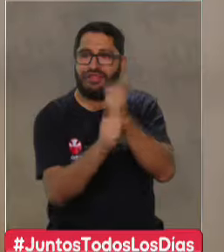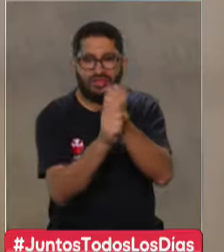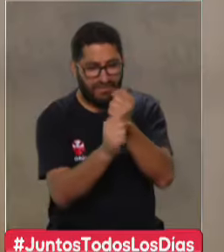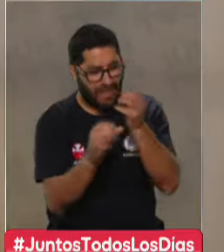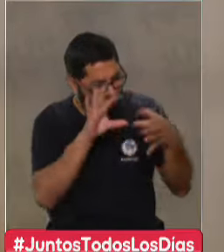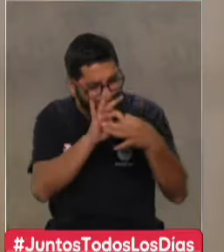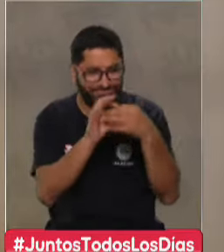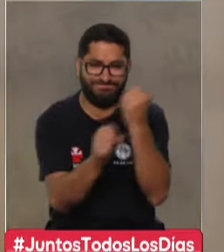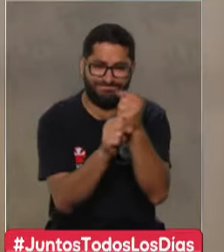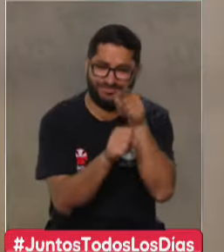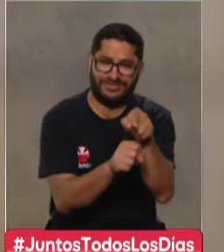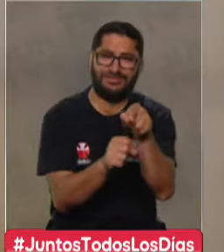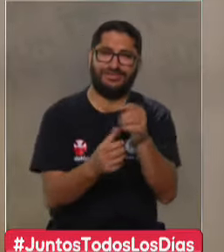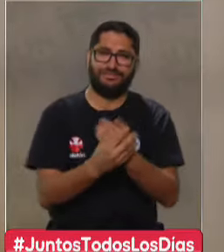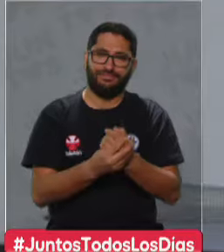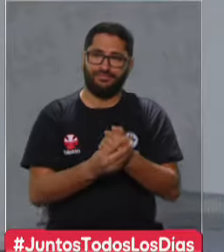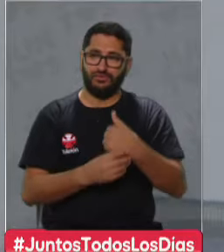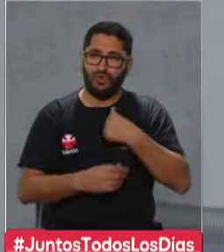Yo creo que la vida son vueltas de mano.